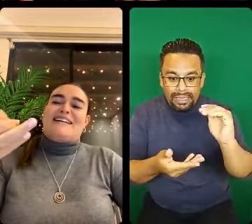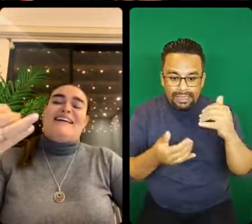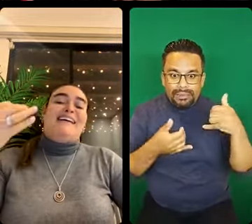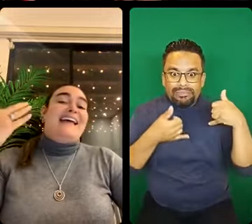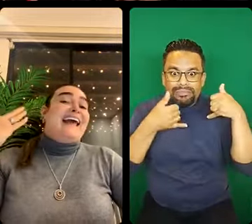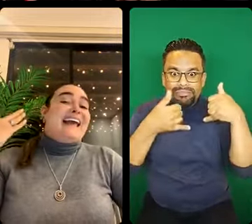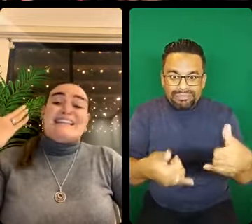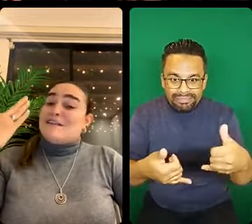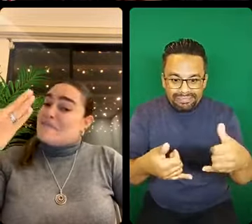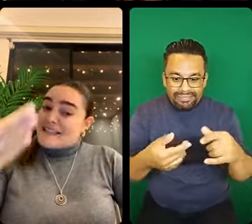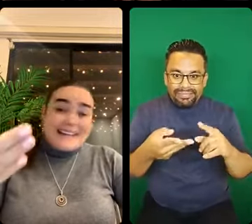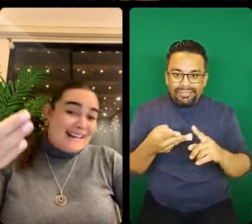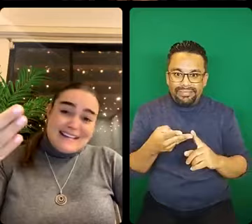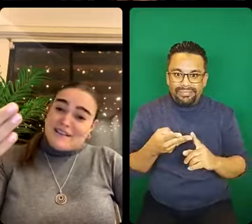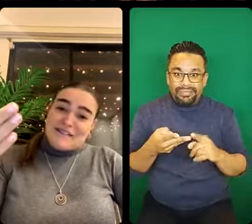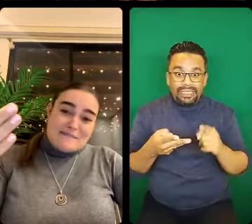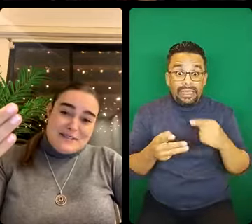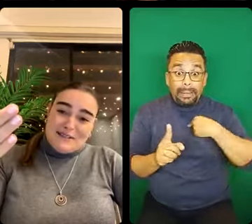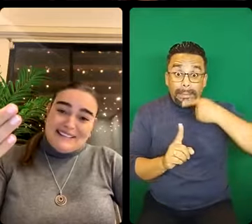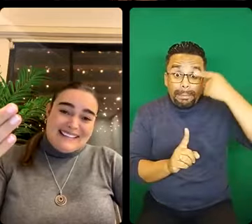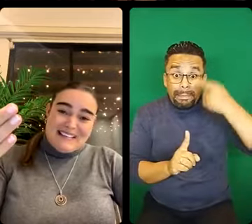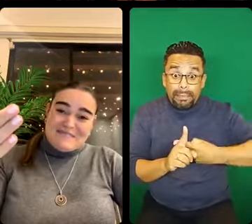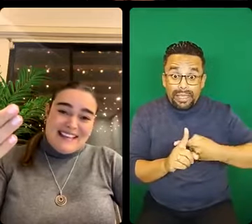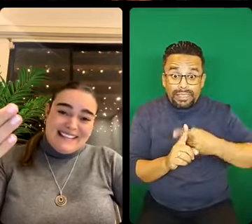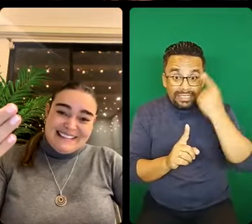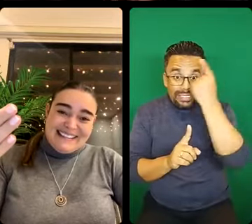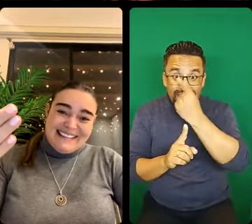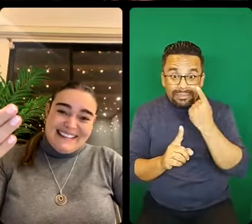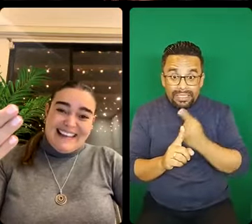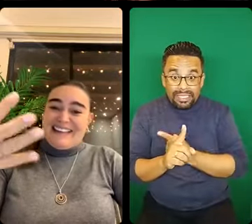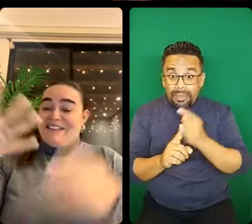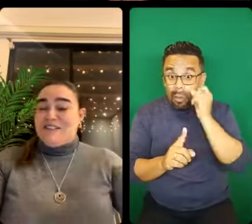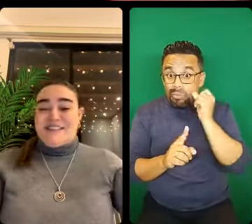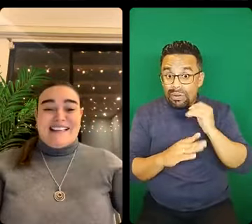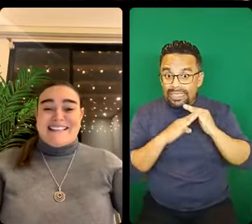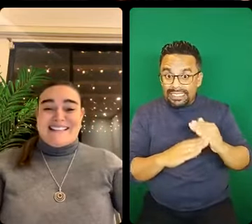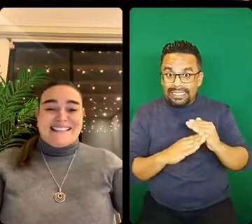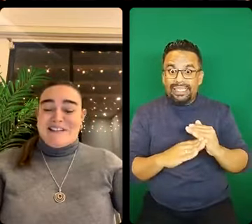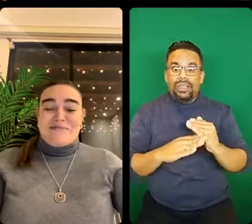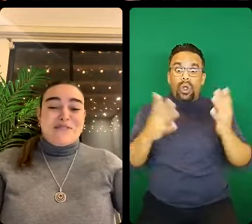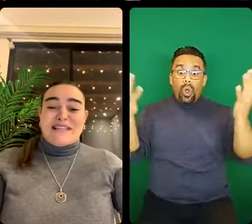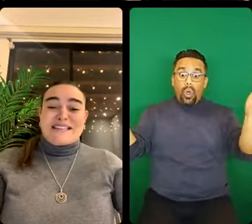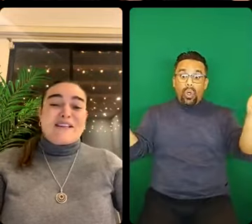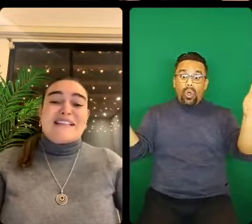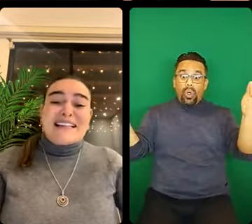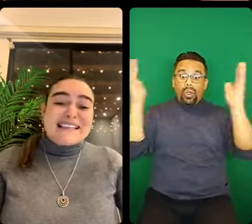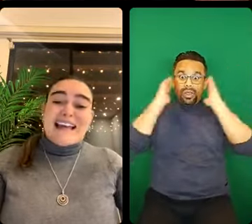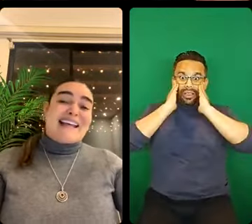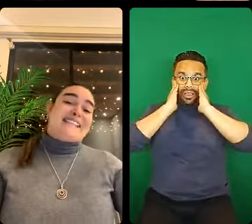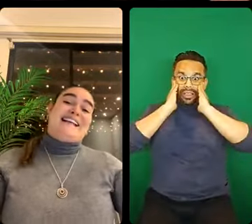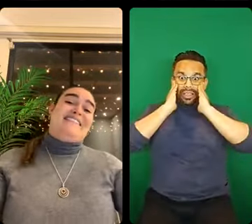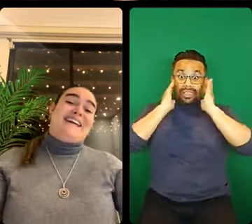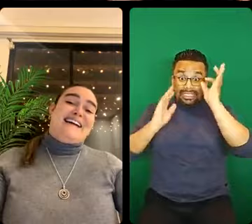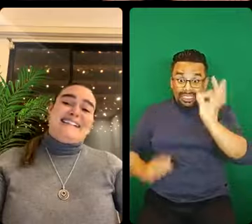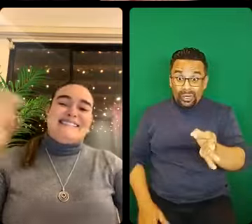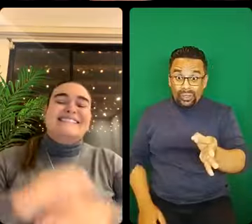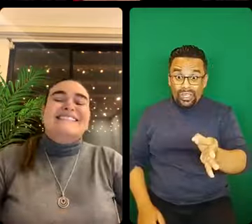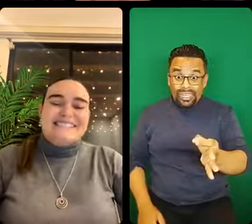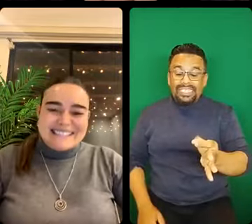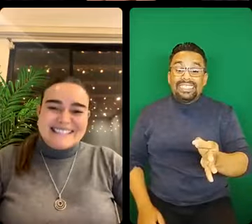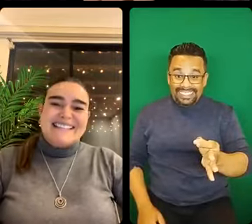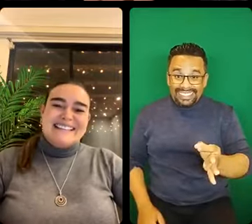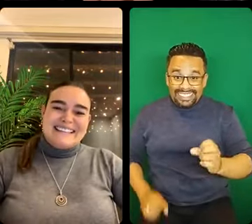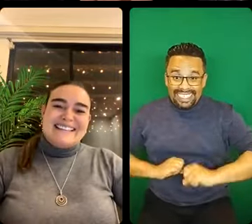que esté. Es el mes de la anticoncepción también. ¡No! Entonces, ¡no! ¡Júramelo! Hay que celebrar.